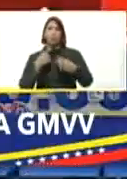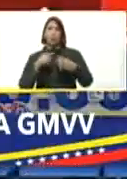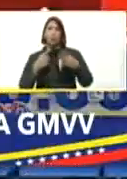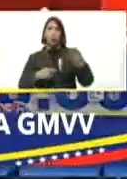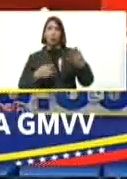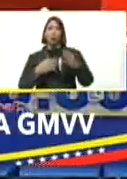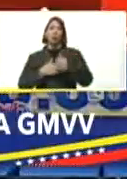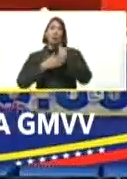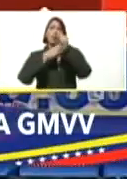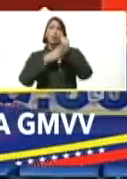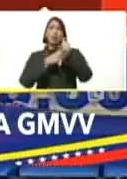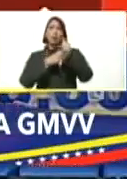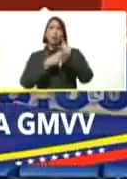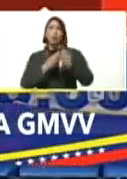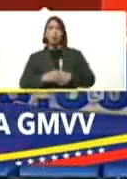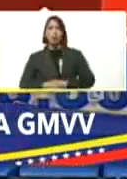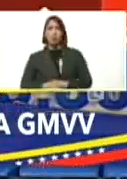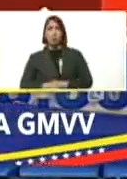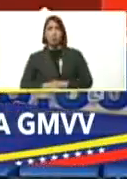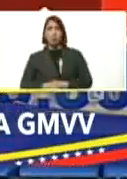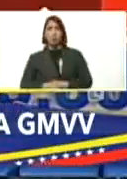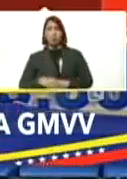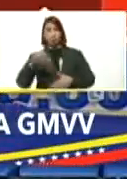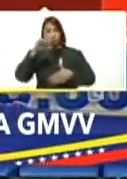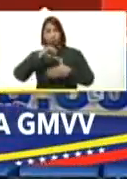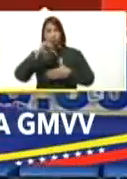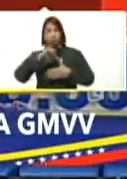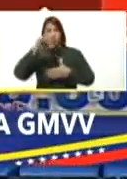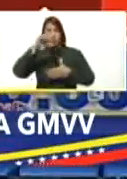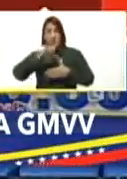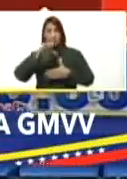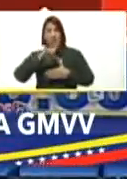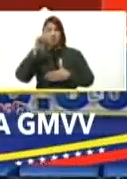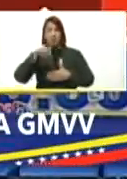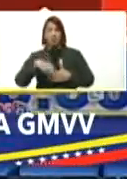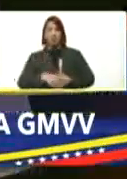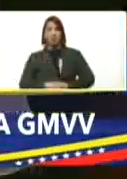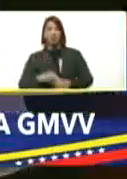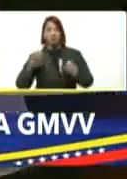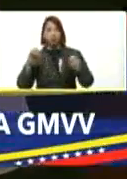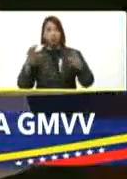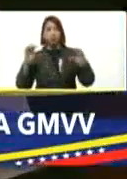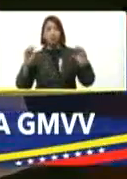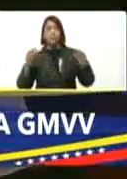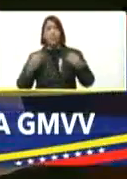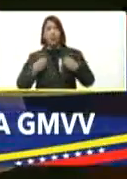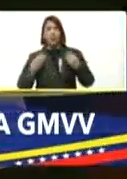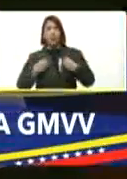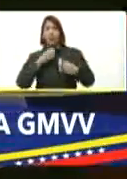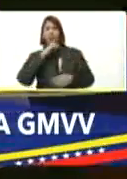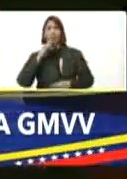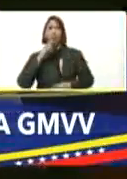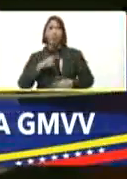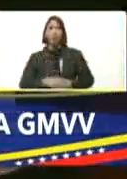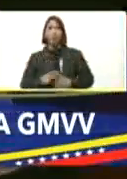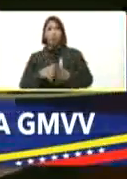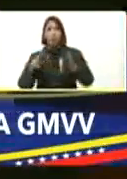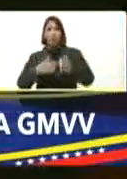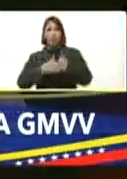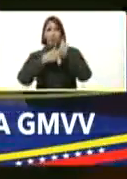líderes de América del Sur, de América Latina, logramos salvar la vida de este gran